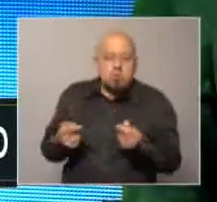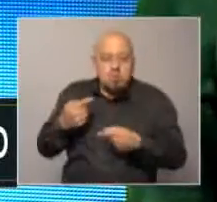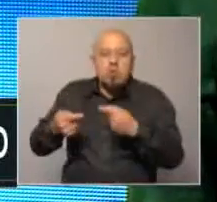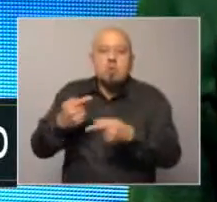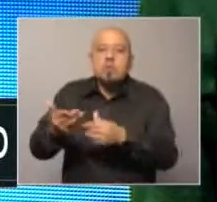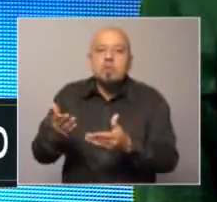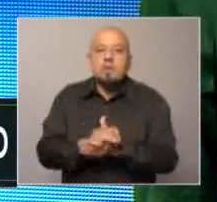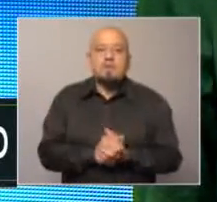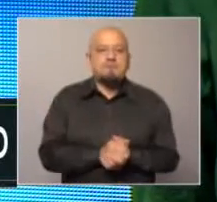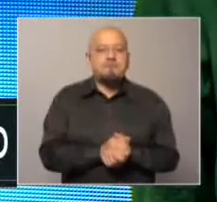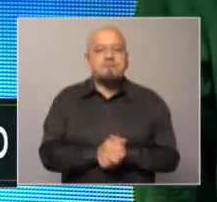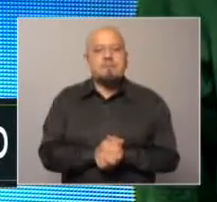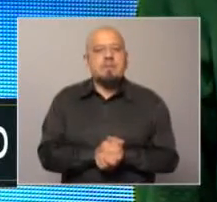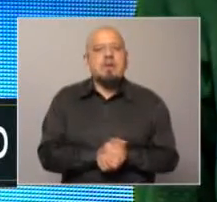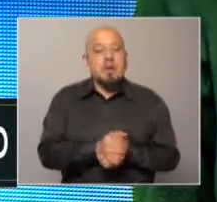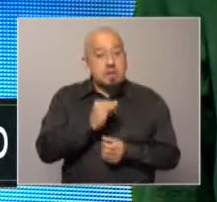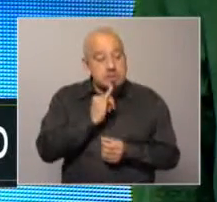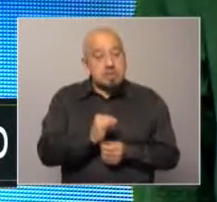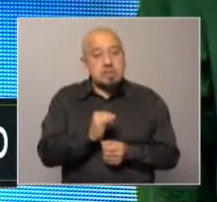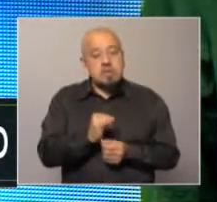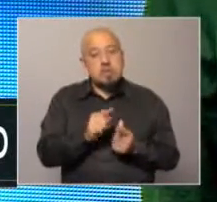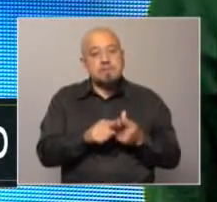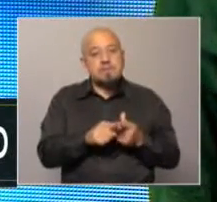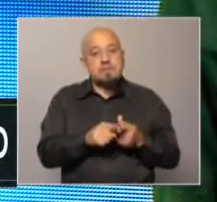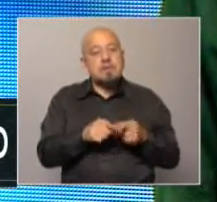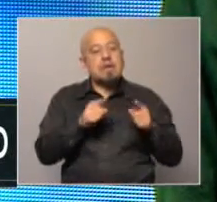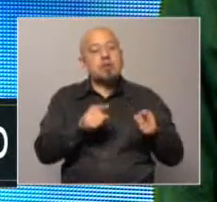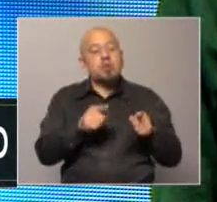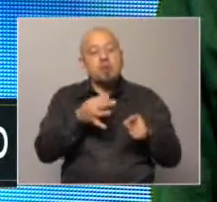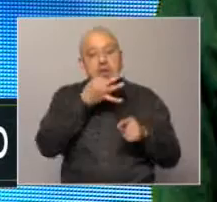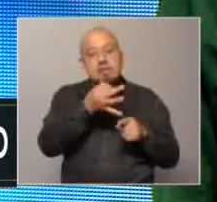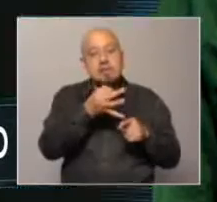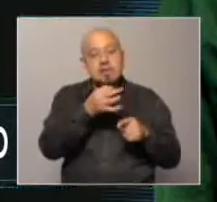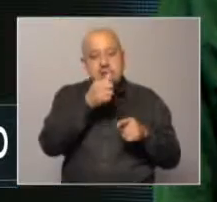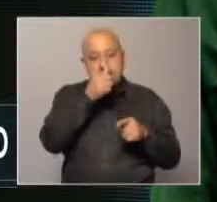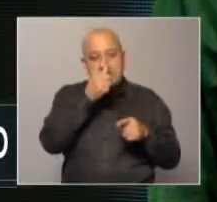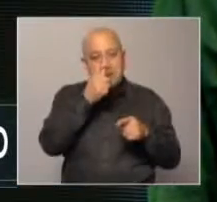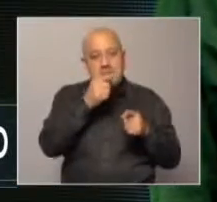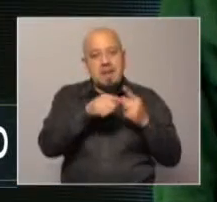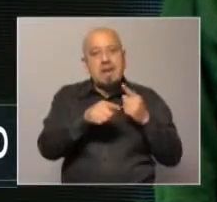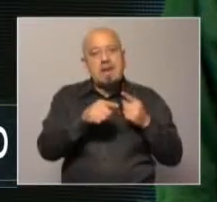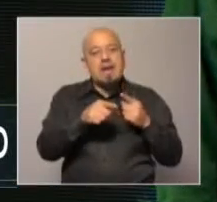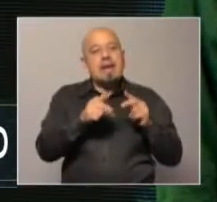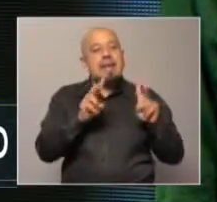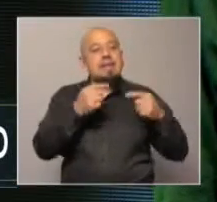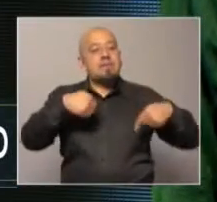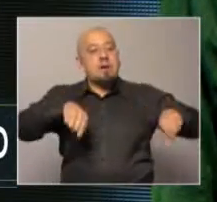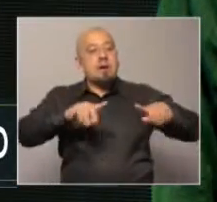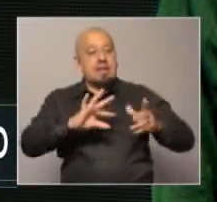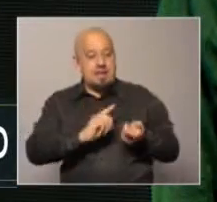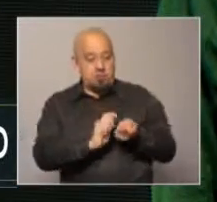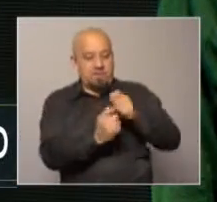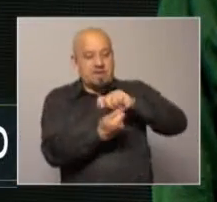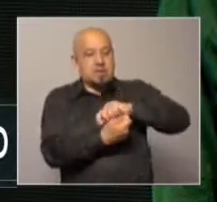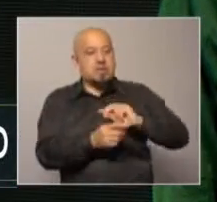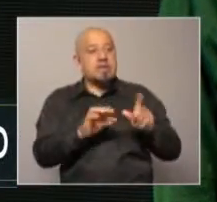podemos destacar? Sí, más que nada también en esto que traía Natalia de las modificaciones más punitivistas que hemos tenido, ¿no?